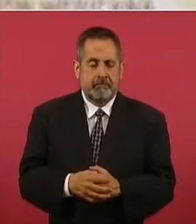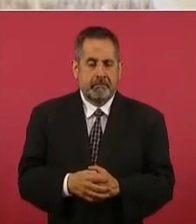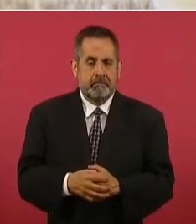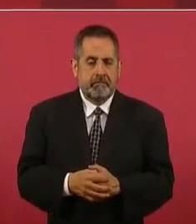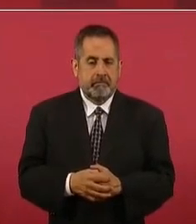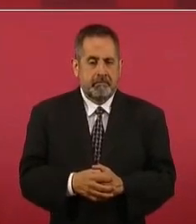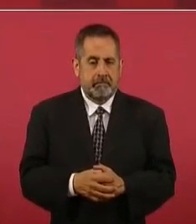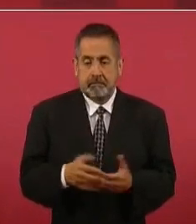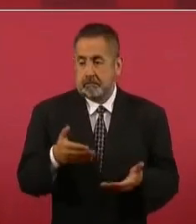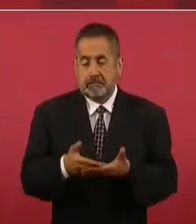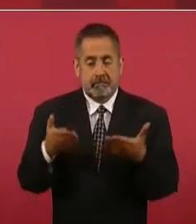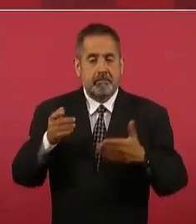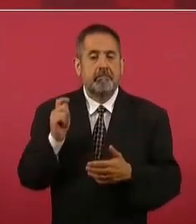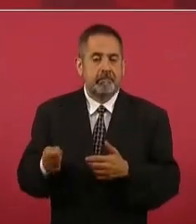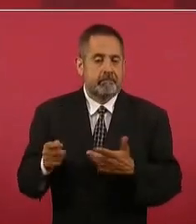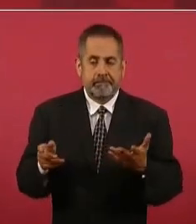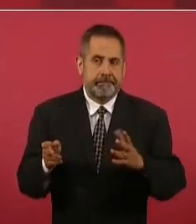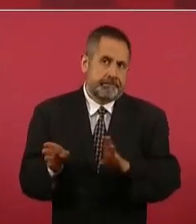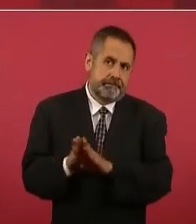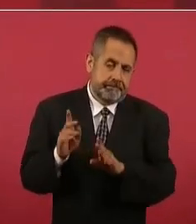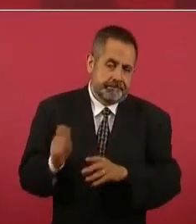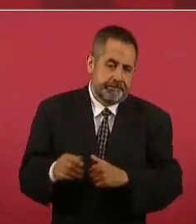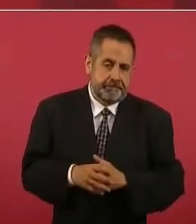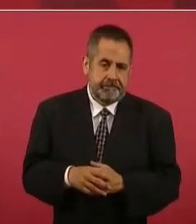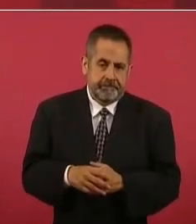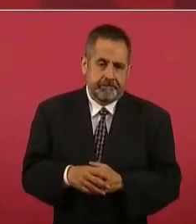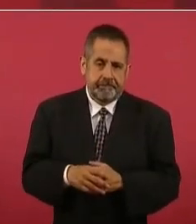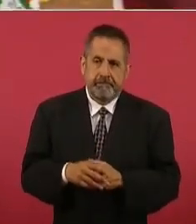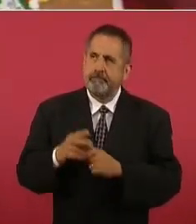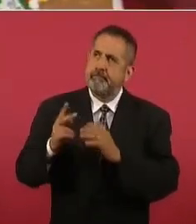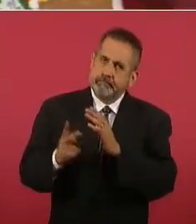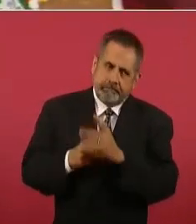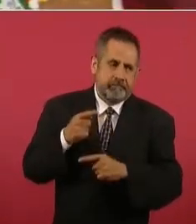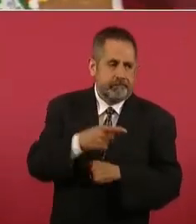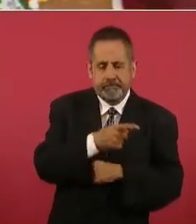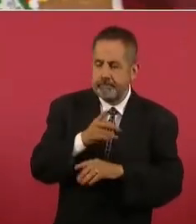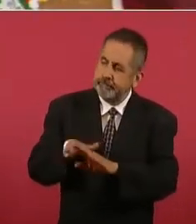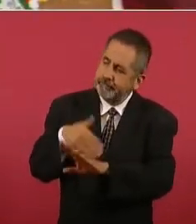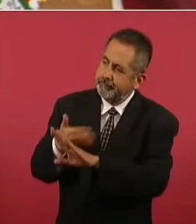De ahora es otra lanzada.